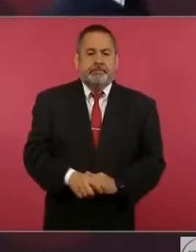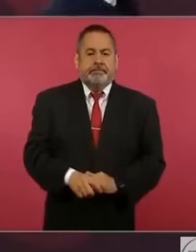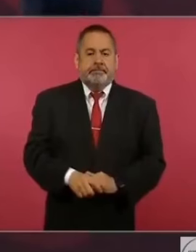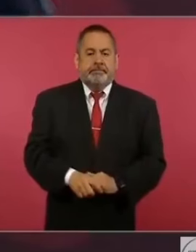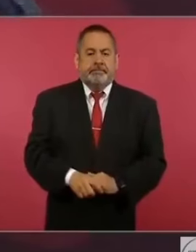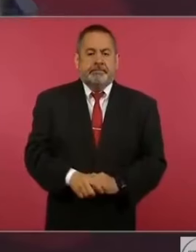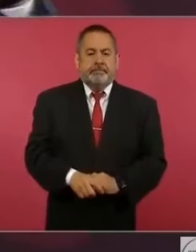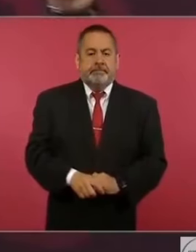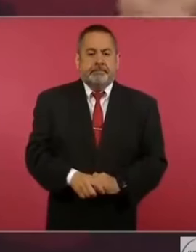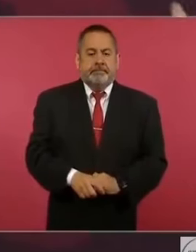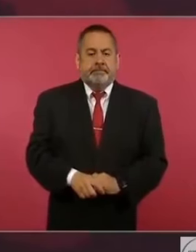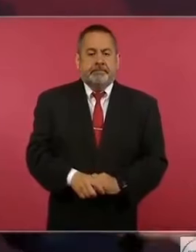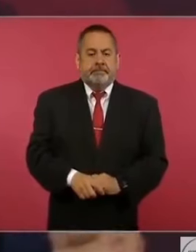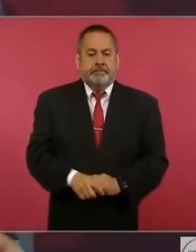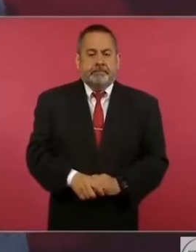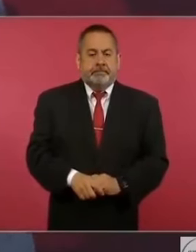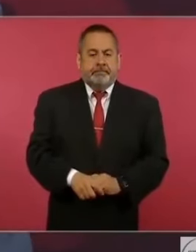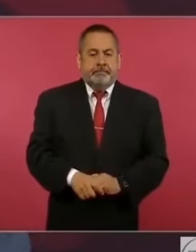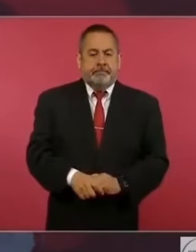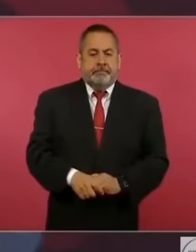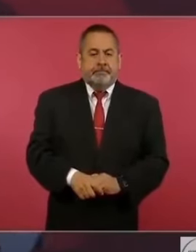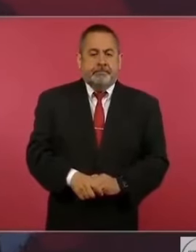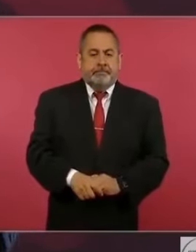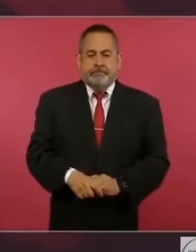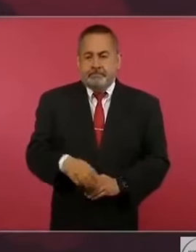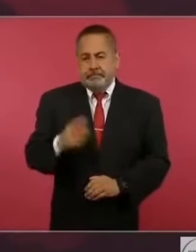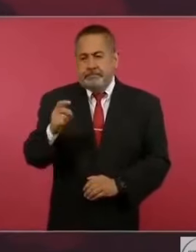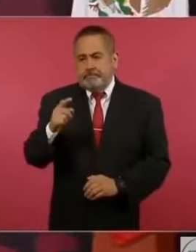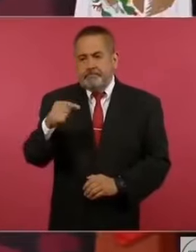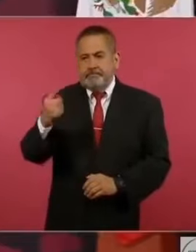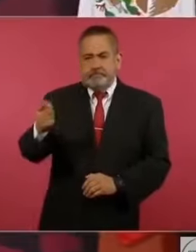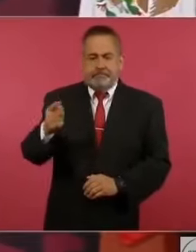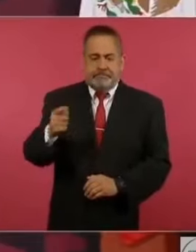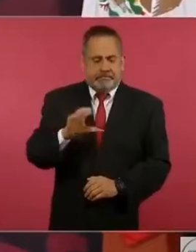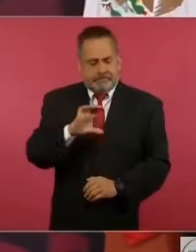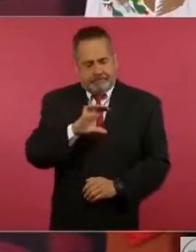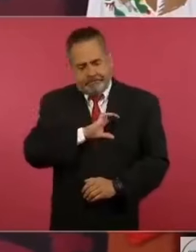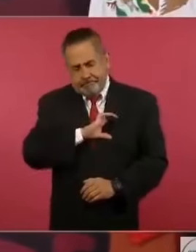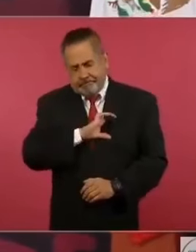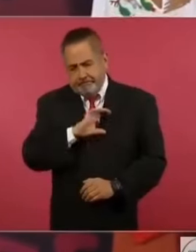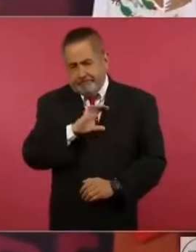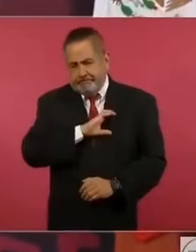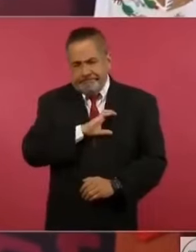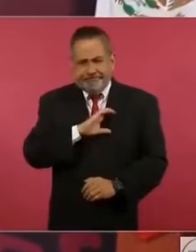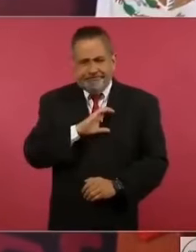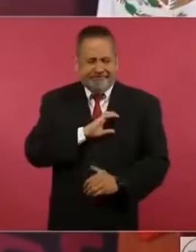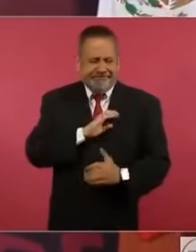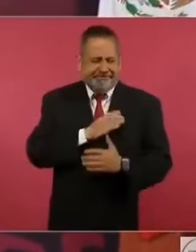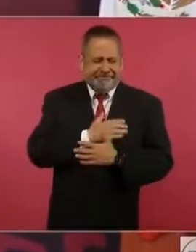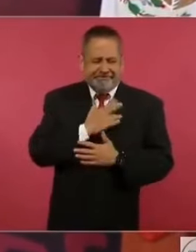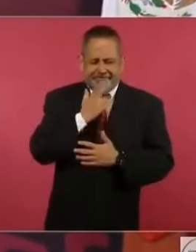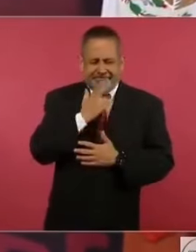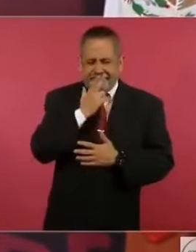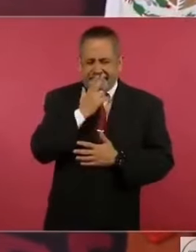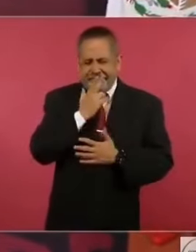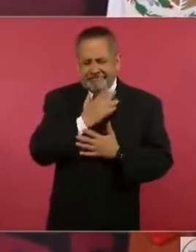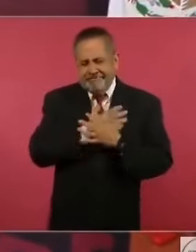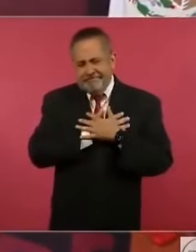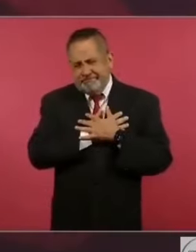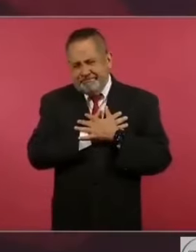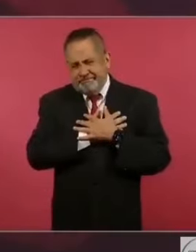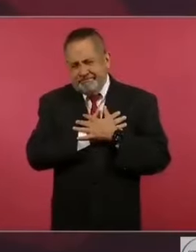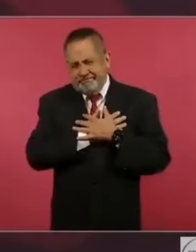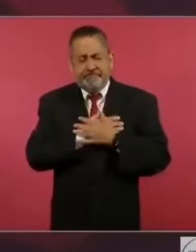nada más por el afecto por el cariño por el